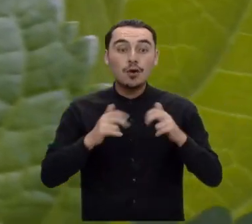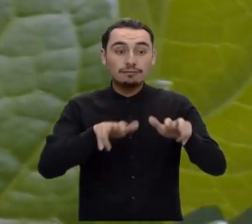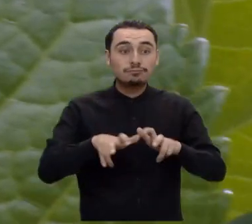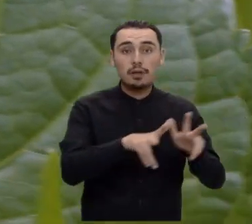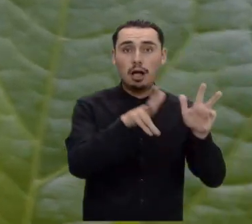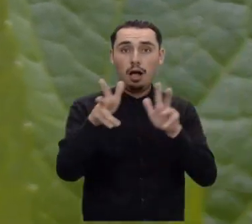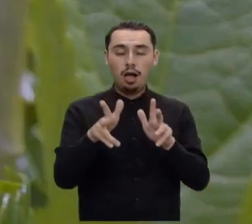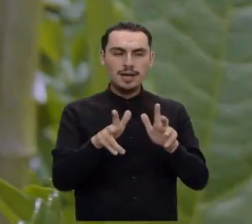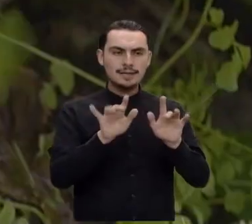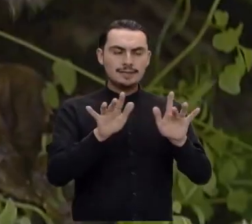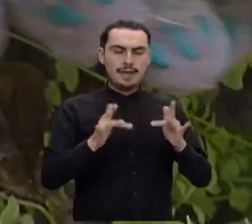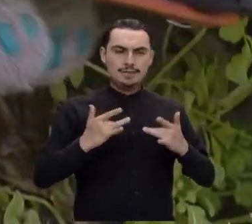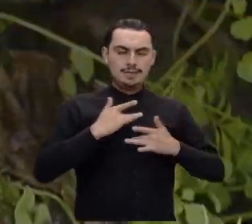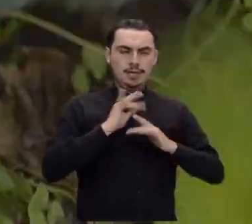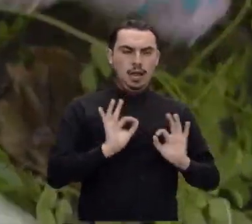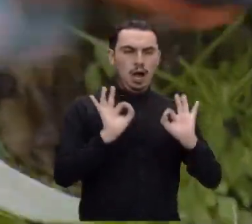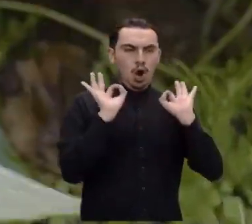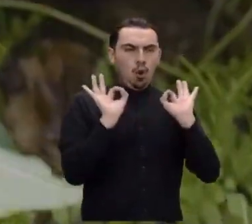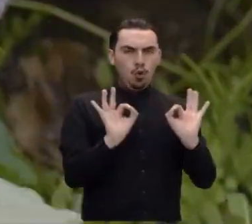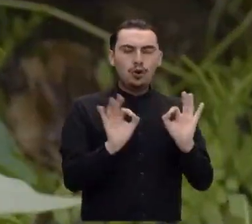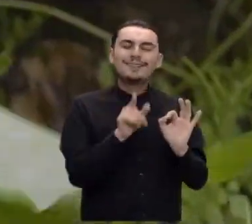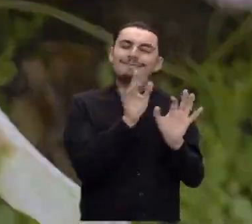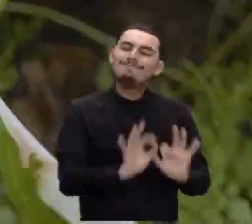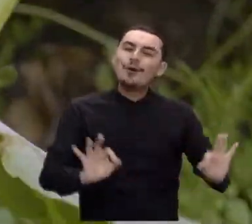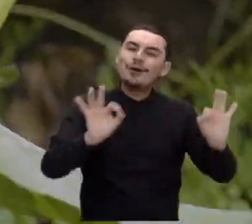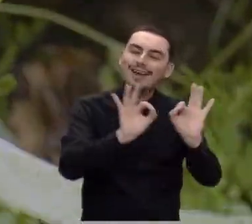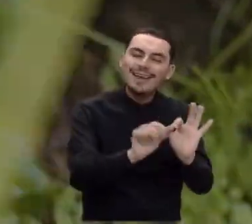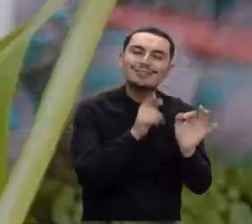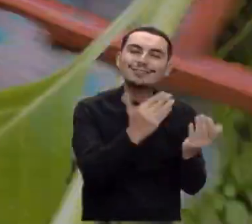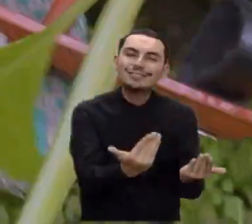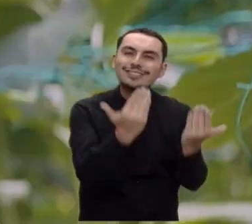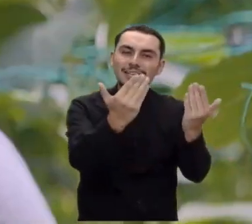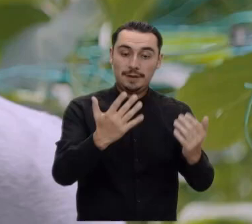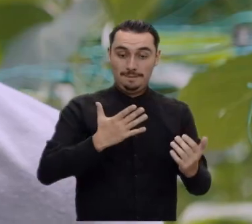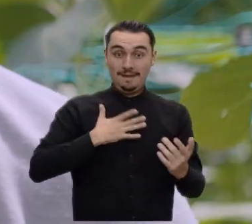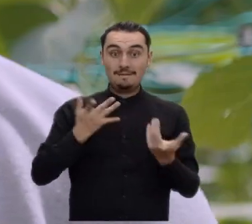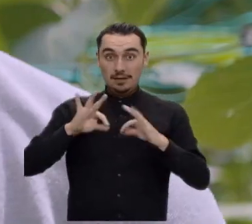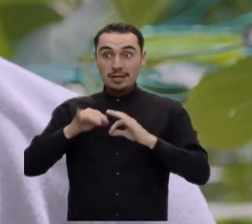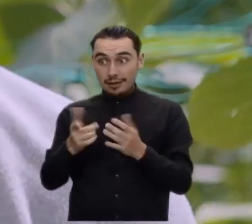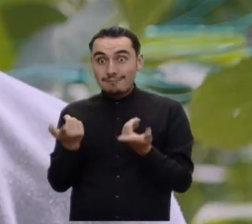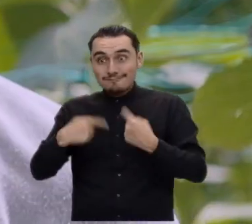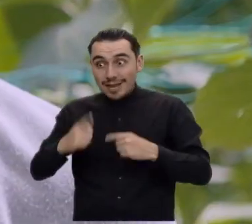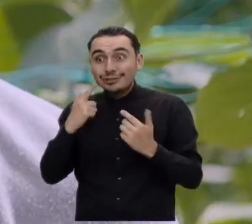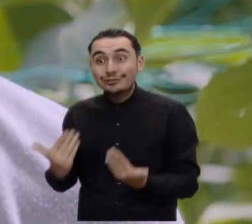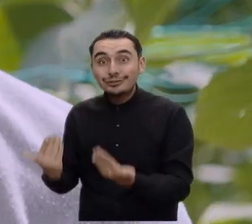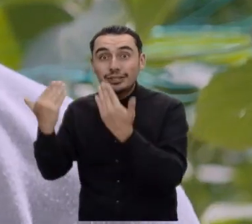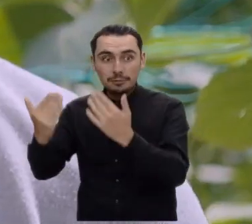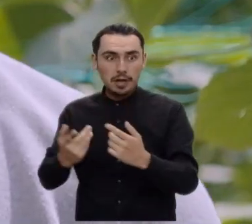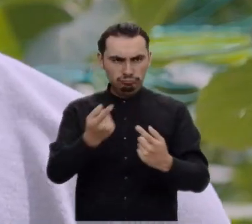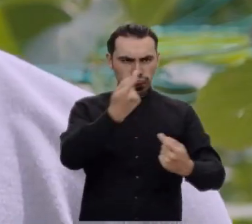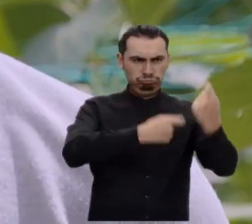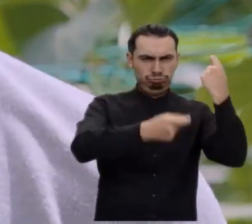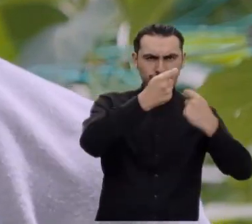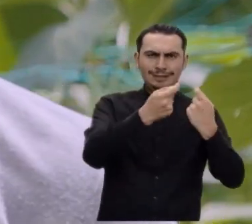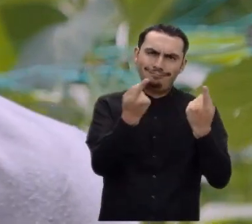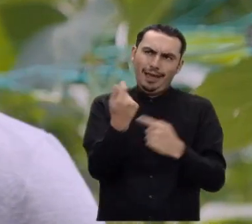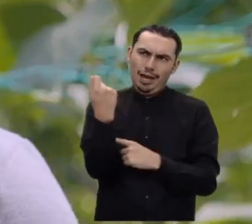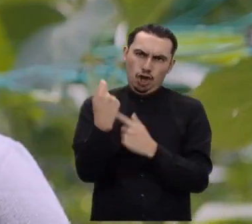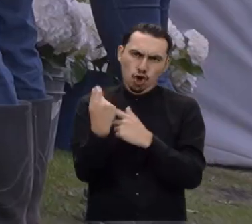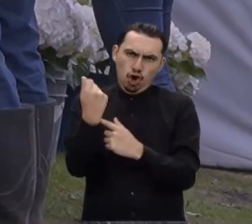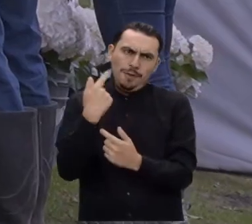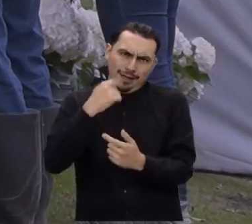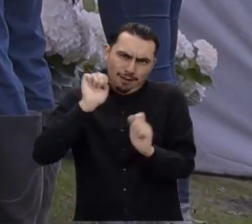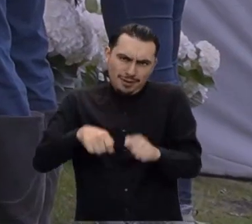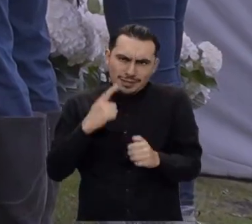Tener el cultivo sano para mí es muy importante porque esto se ve reflejado para mí y para mi familia. Y para la